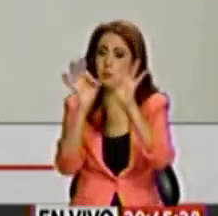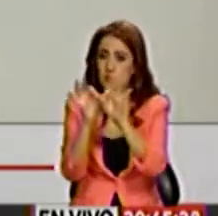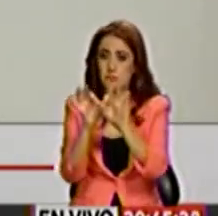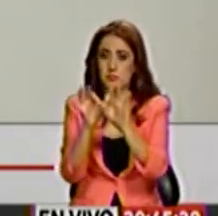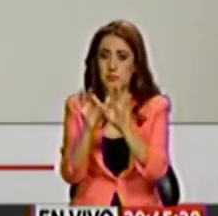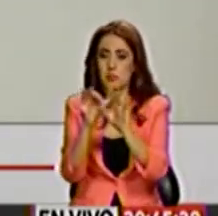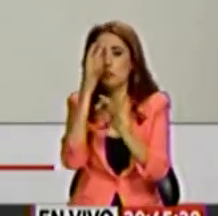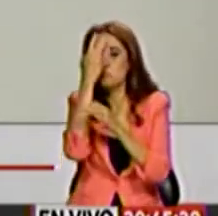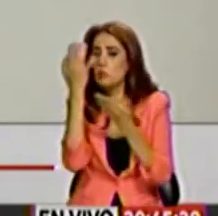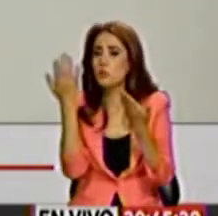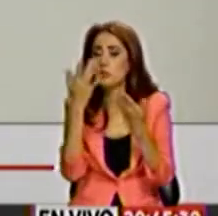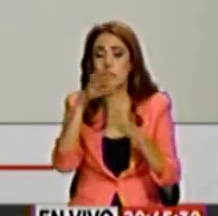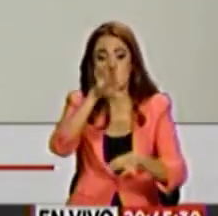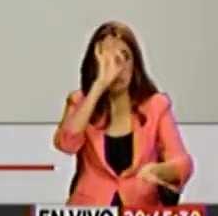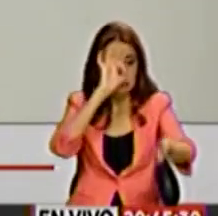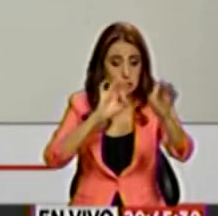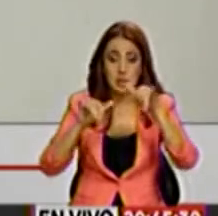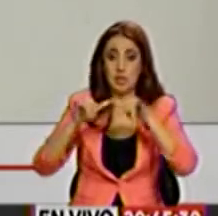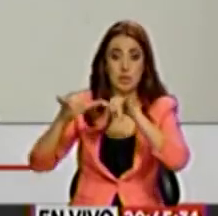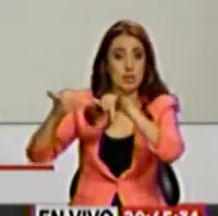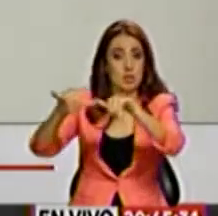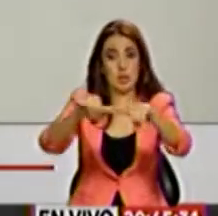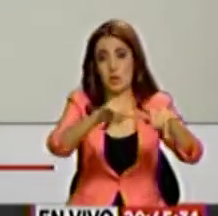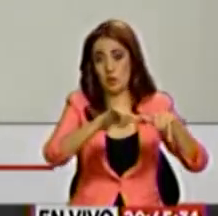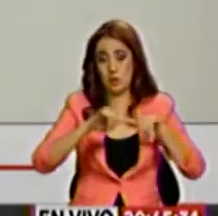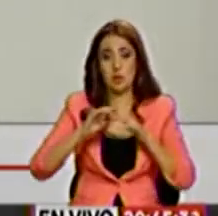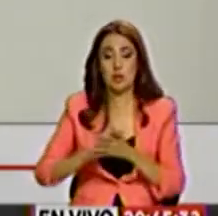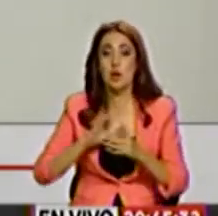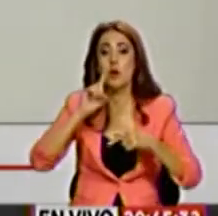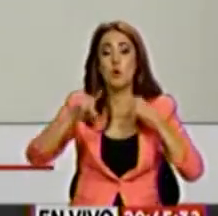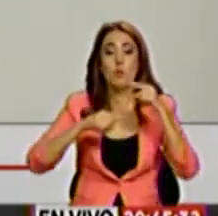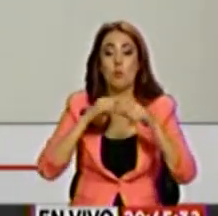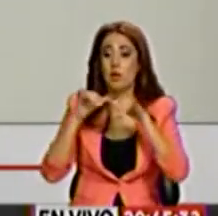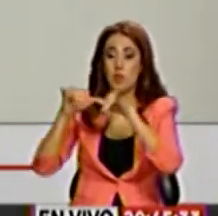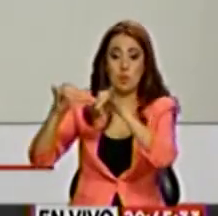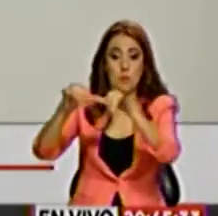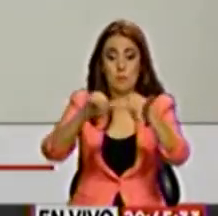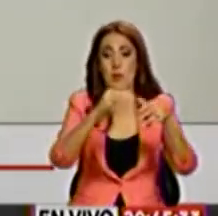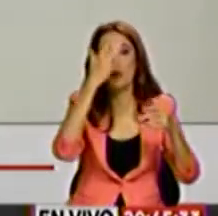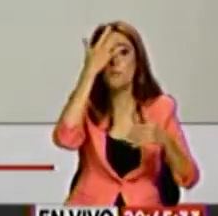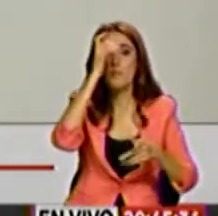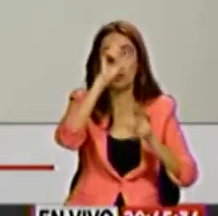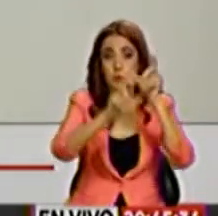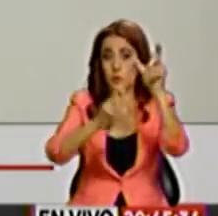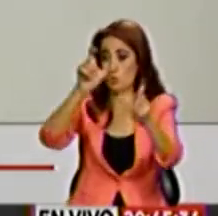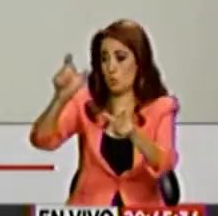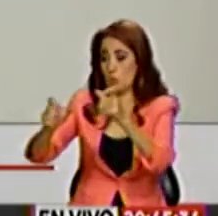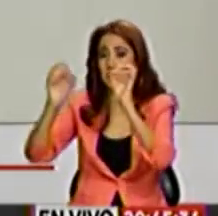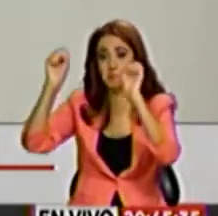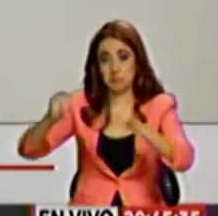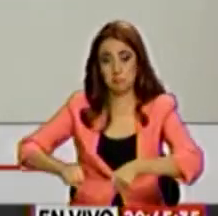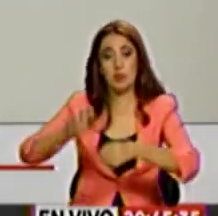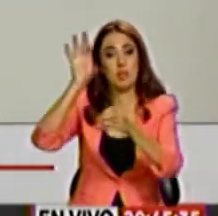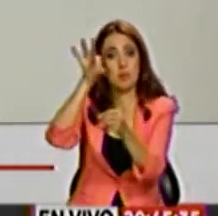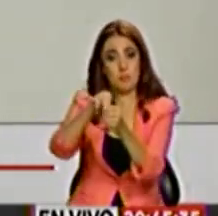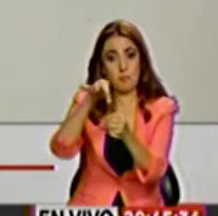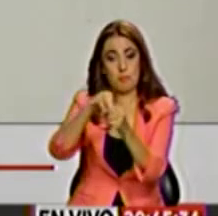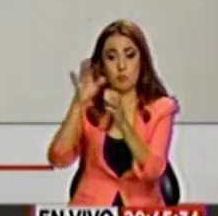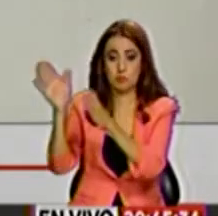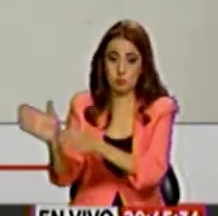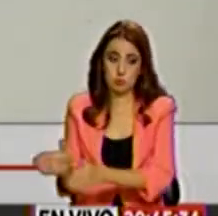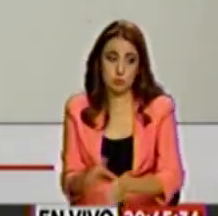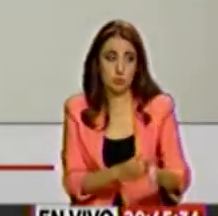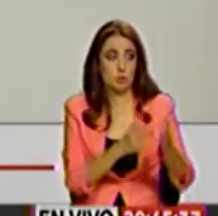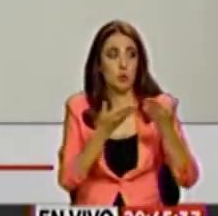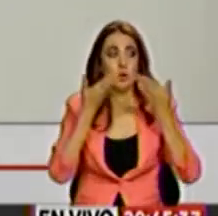además se ha escogido de forma democrática. Y al hablar de forma democrática lo digo porque lo incorporamos los ciudadanos y ciudadanas, las organizaciones sociales